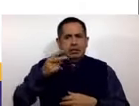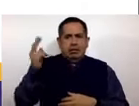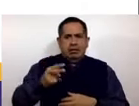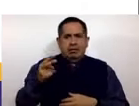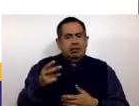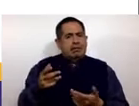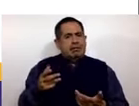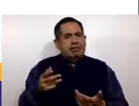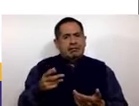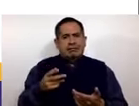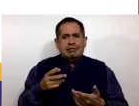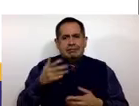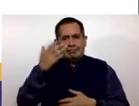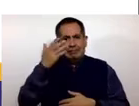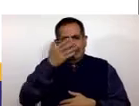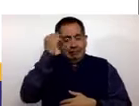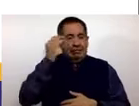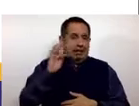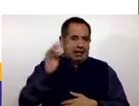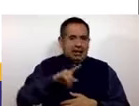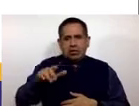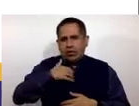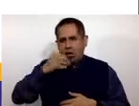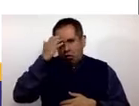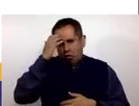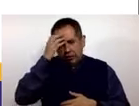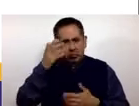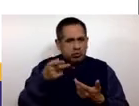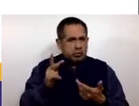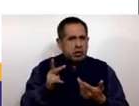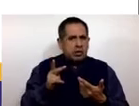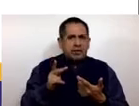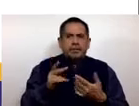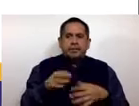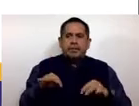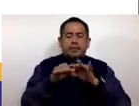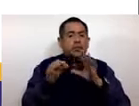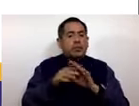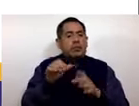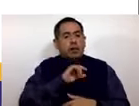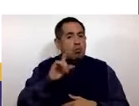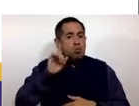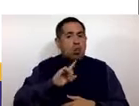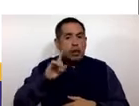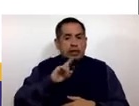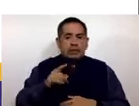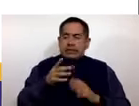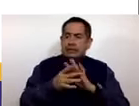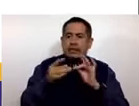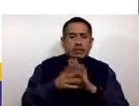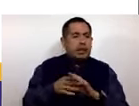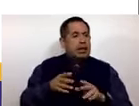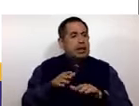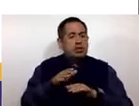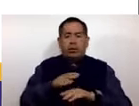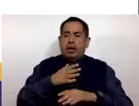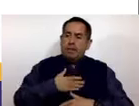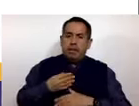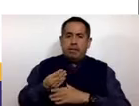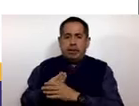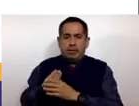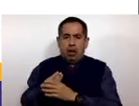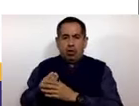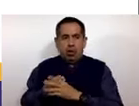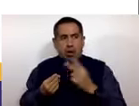no sé si hemos reconocido tanto nosotras, porque las mujeres empezamos a hablar de nuestro ámbito privado, que además está mal